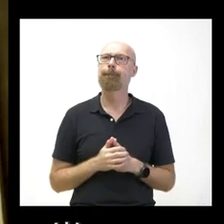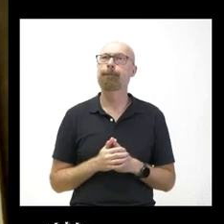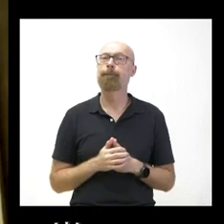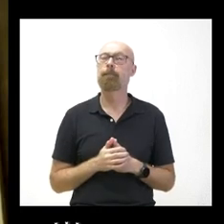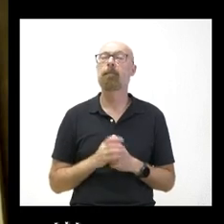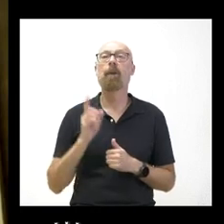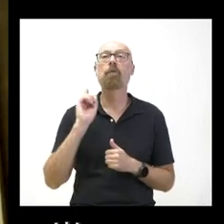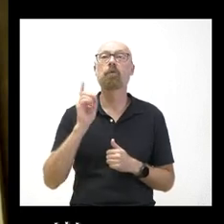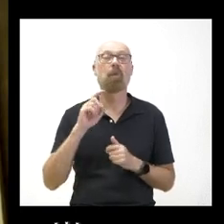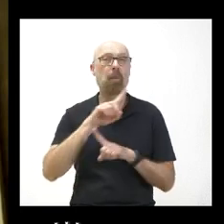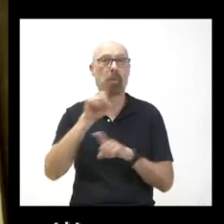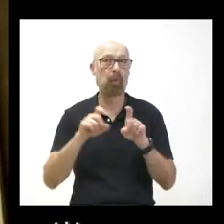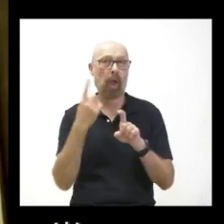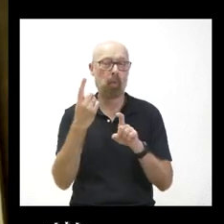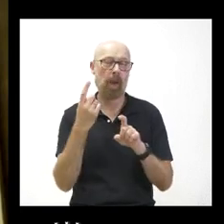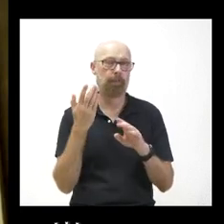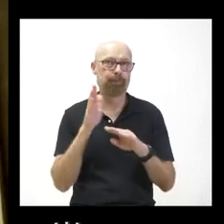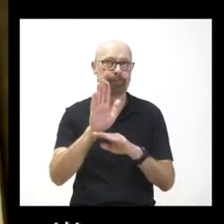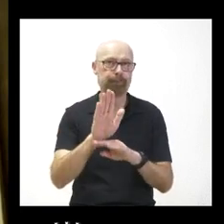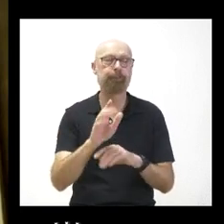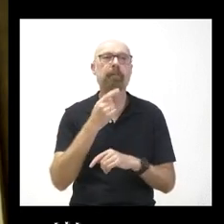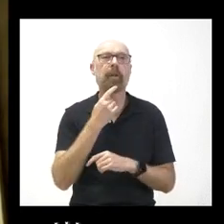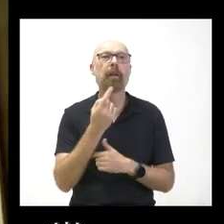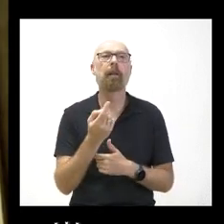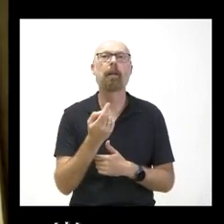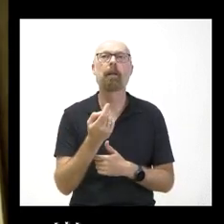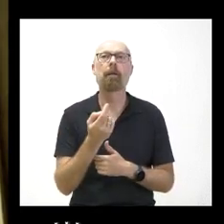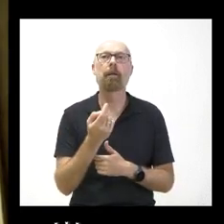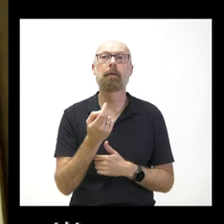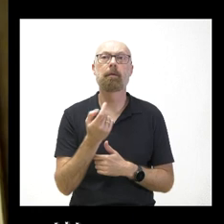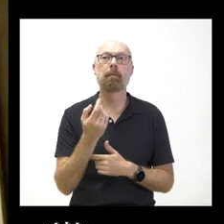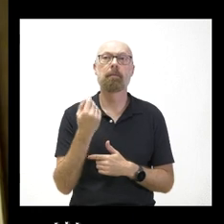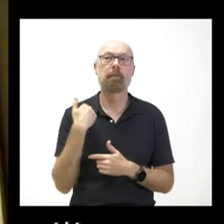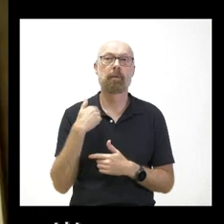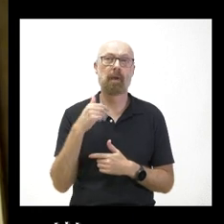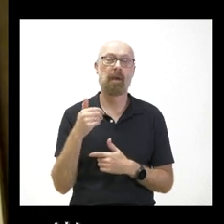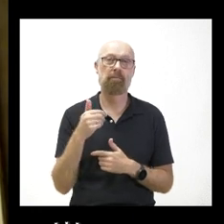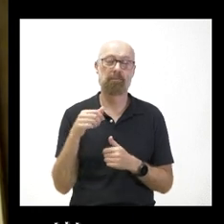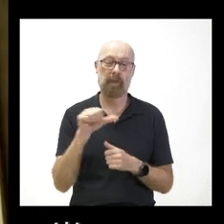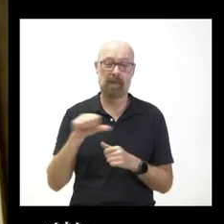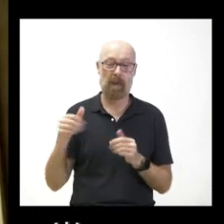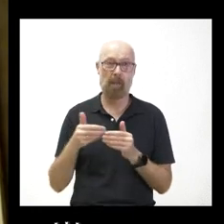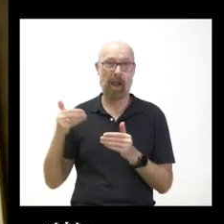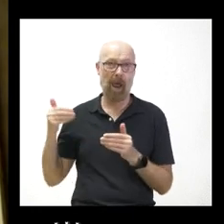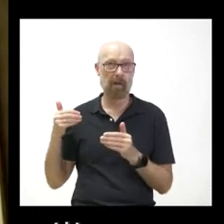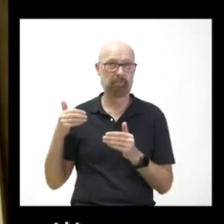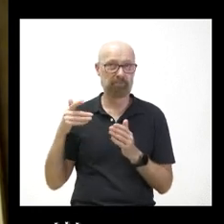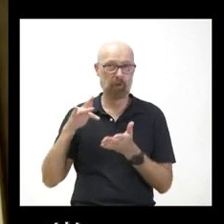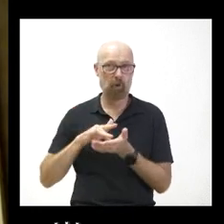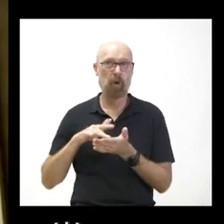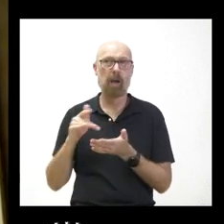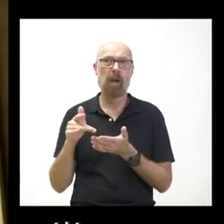solamente una pregunta por plantear y es si bueno visto visto lo que ha ocurrido a lo largo de esta semana la junta de Castilla y